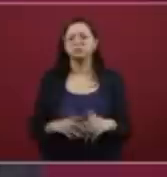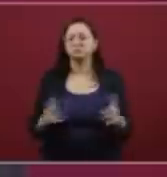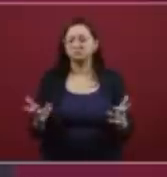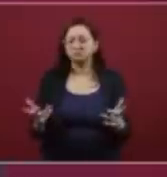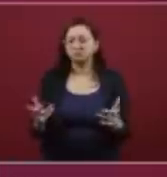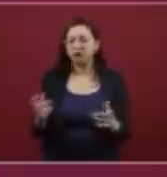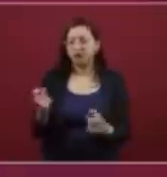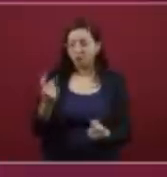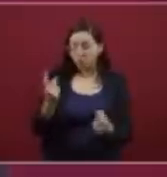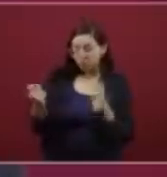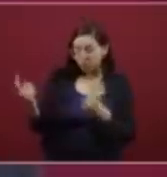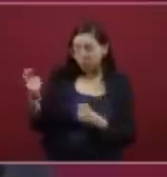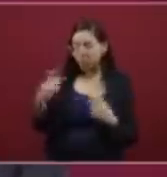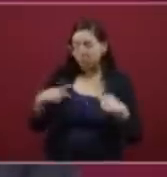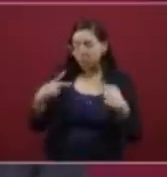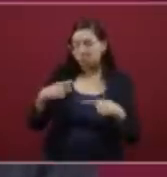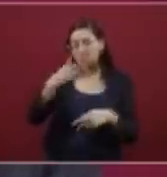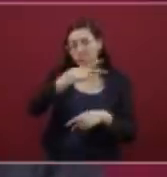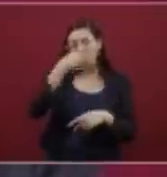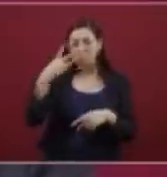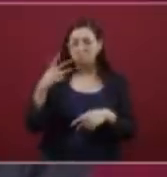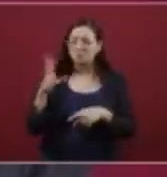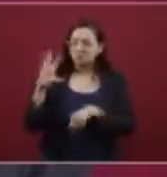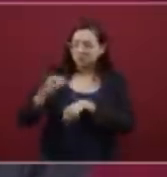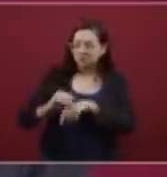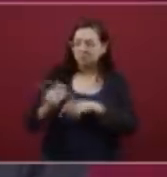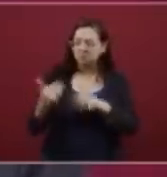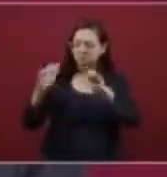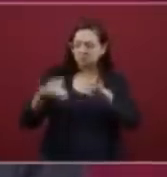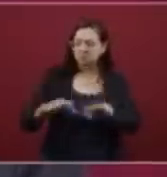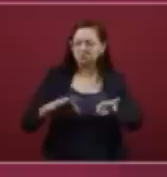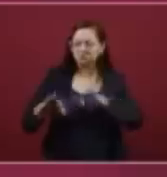en México. Estamos en condiciones de hacerlo.